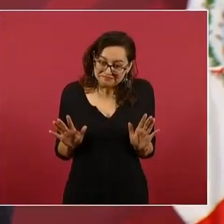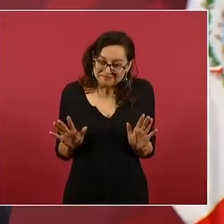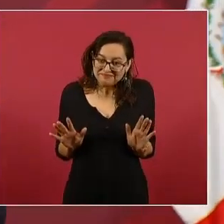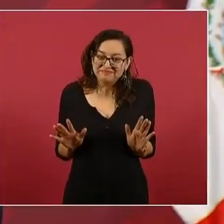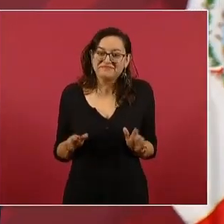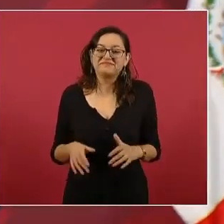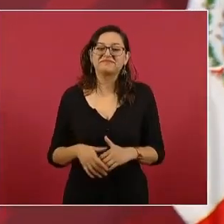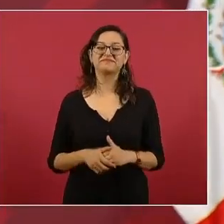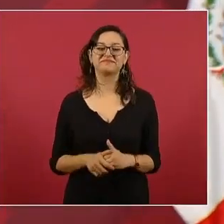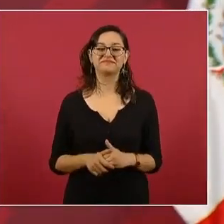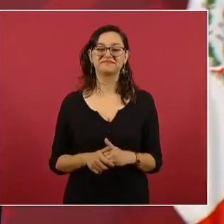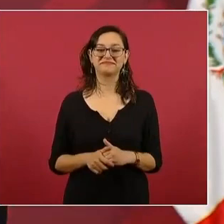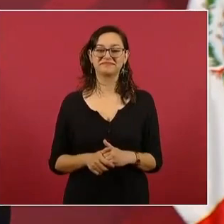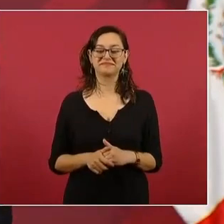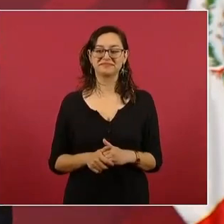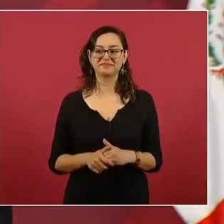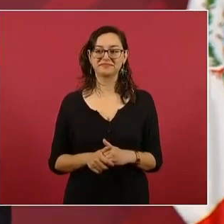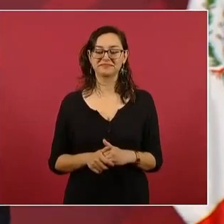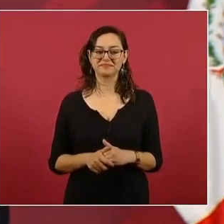y aquí